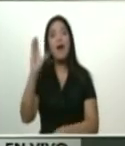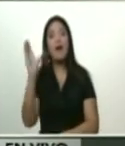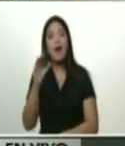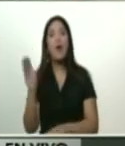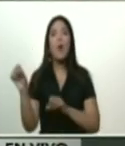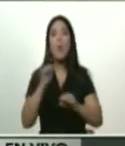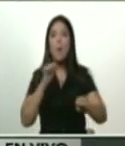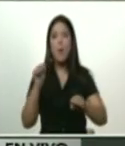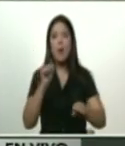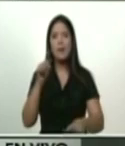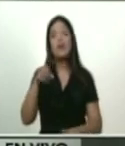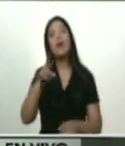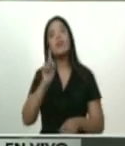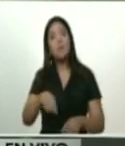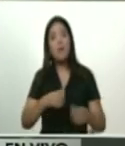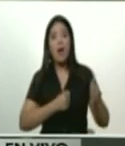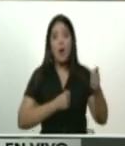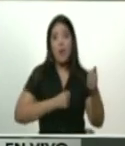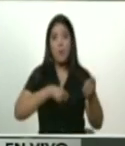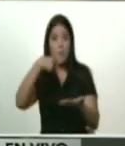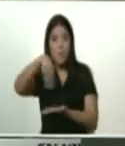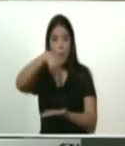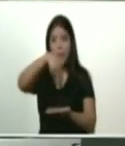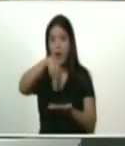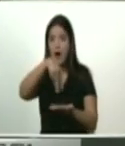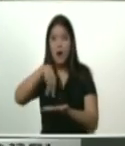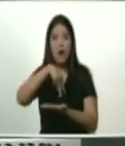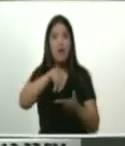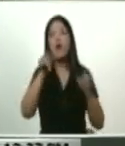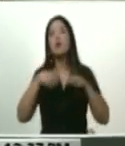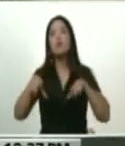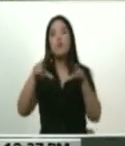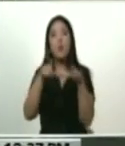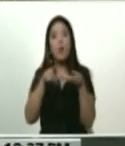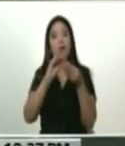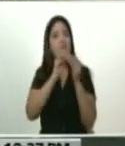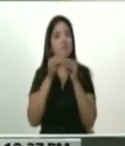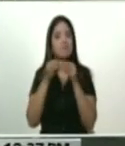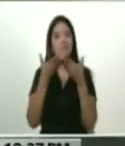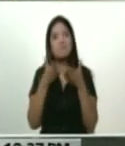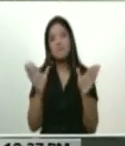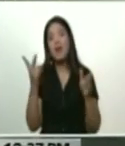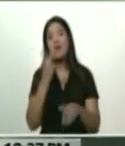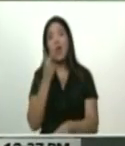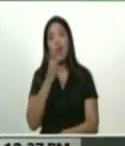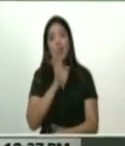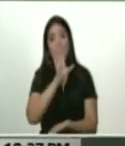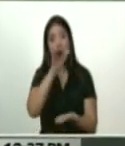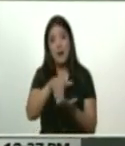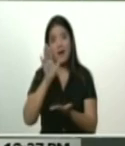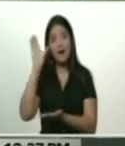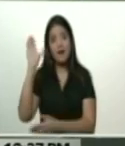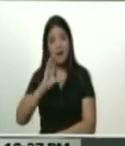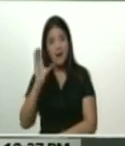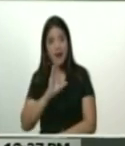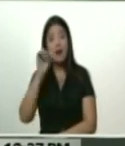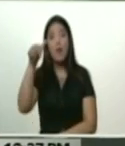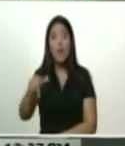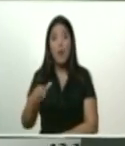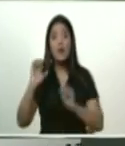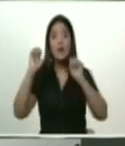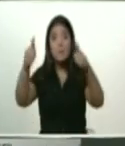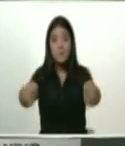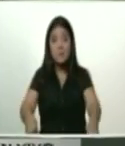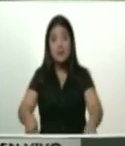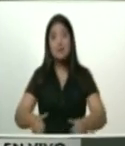Muévete Maracay, que es bailoterapia en espacios recuperados de ambas ciudades. El día de hoy